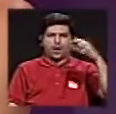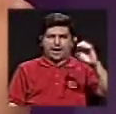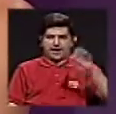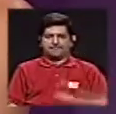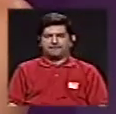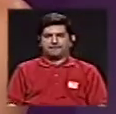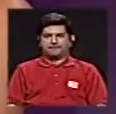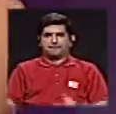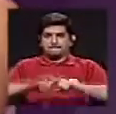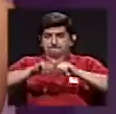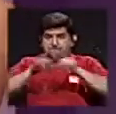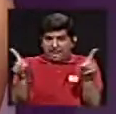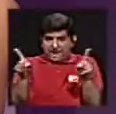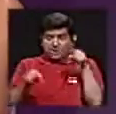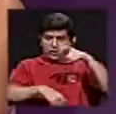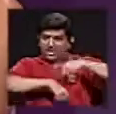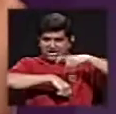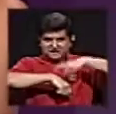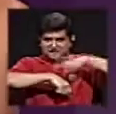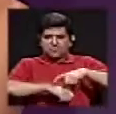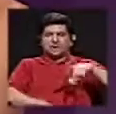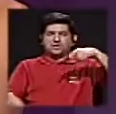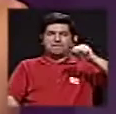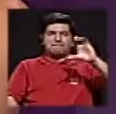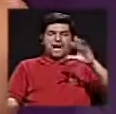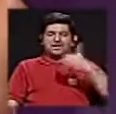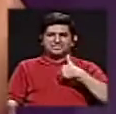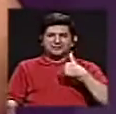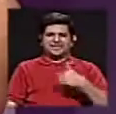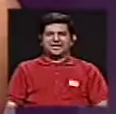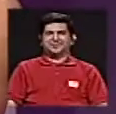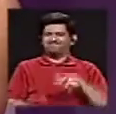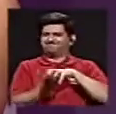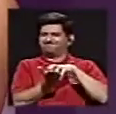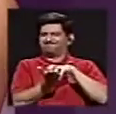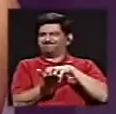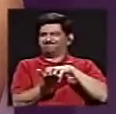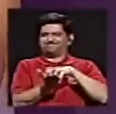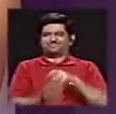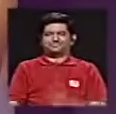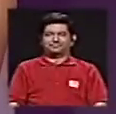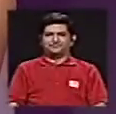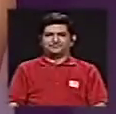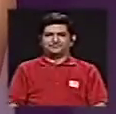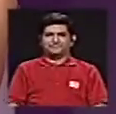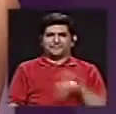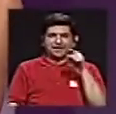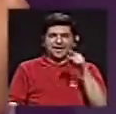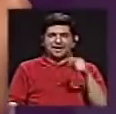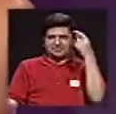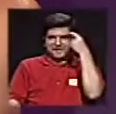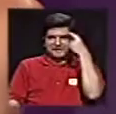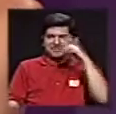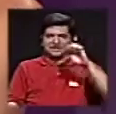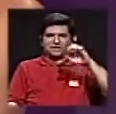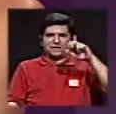pero en ese momento el pack tenía cuestionamientos hacia epsy campbell